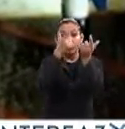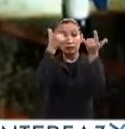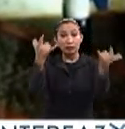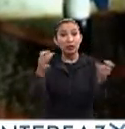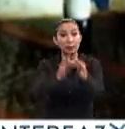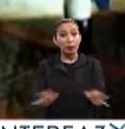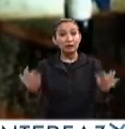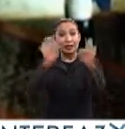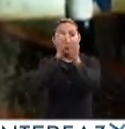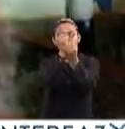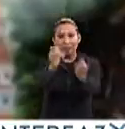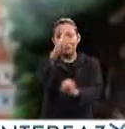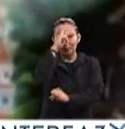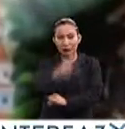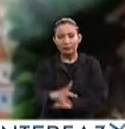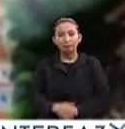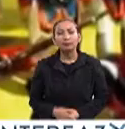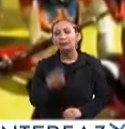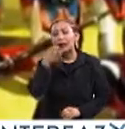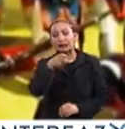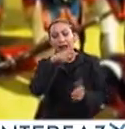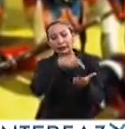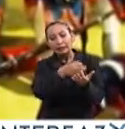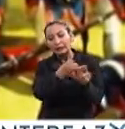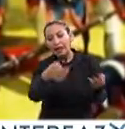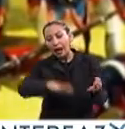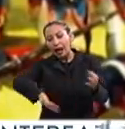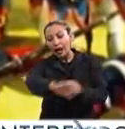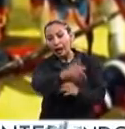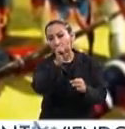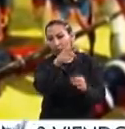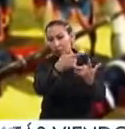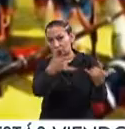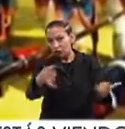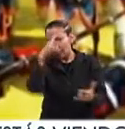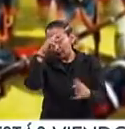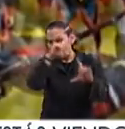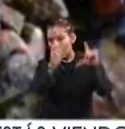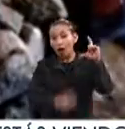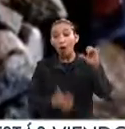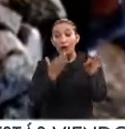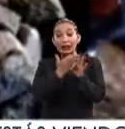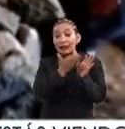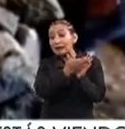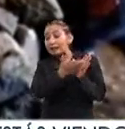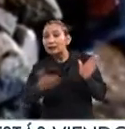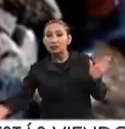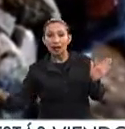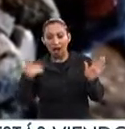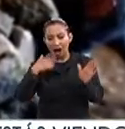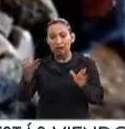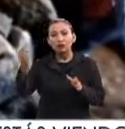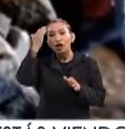trascendental para la independencia de México. Ese territorio forma parte de la historia nacional que hasta nuestros días sigue